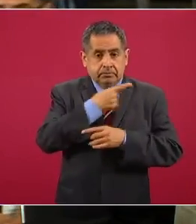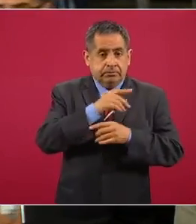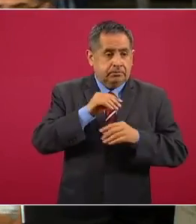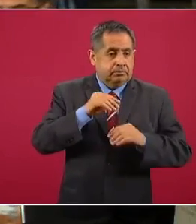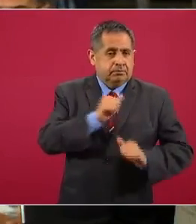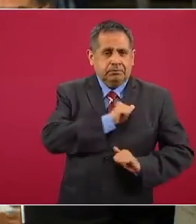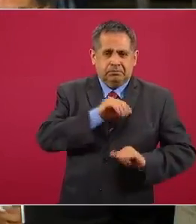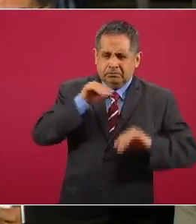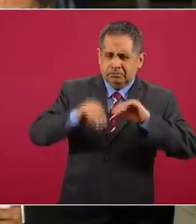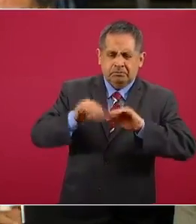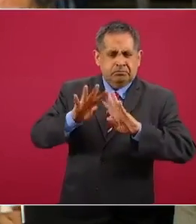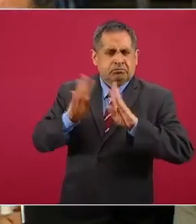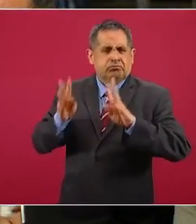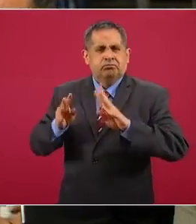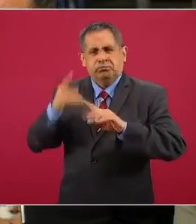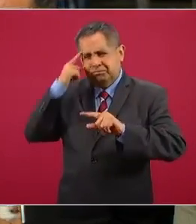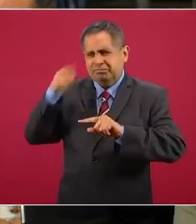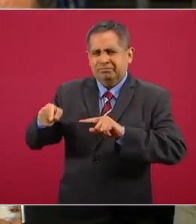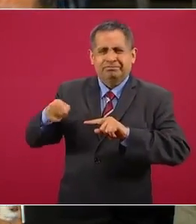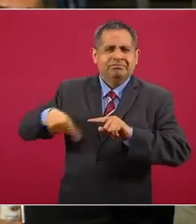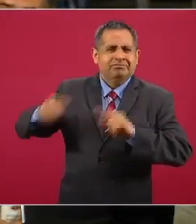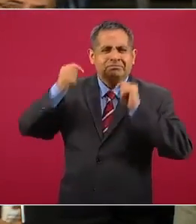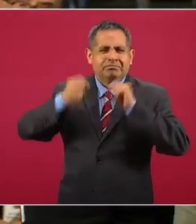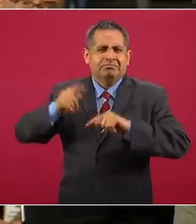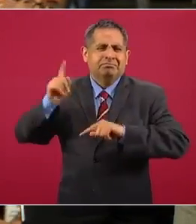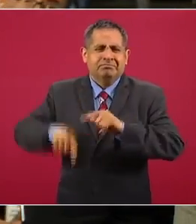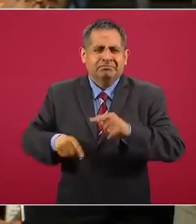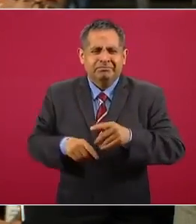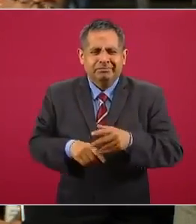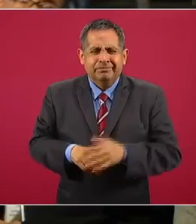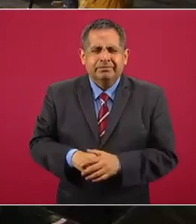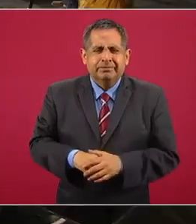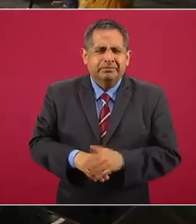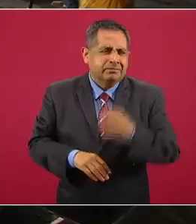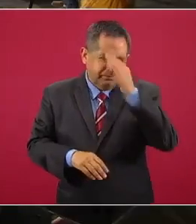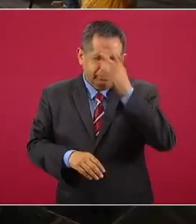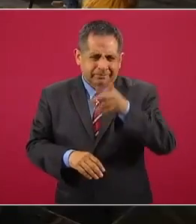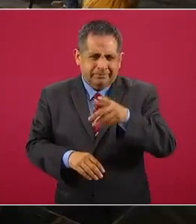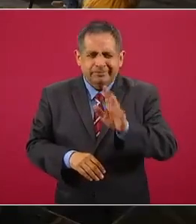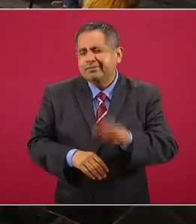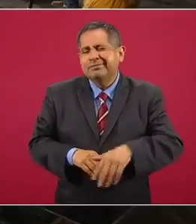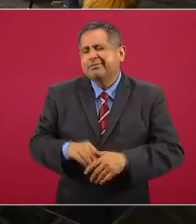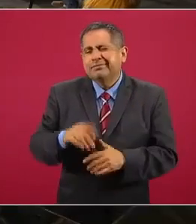una estocada al sector turístico. ¿Habrá eso o No, cómo lo considera usted, presidente? No.